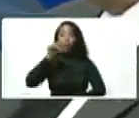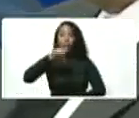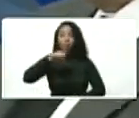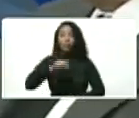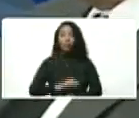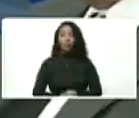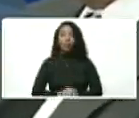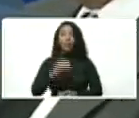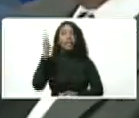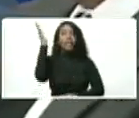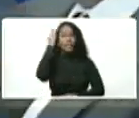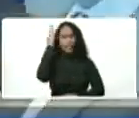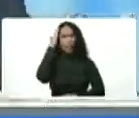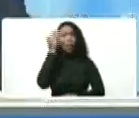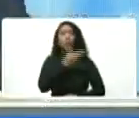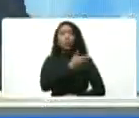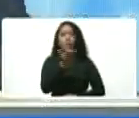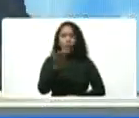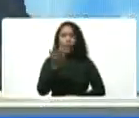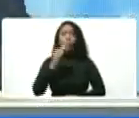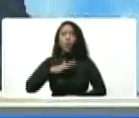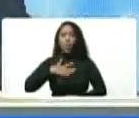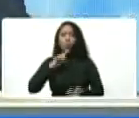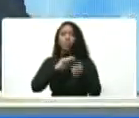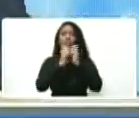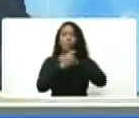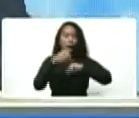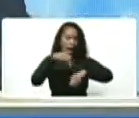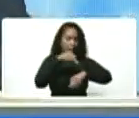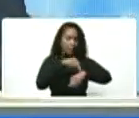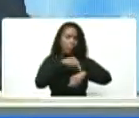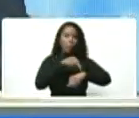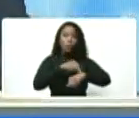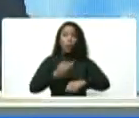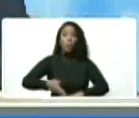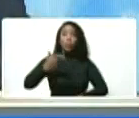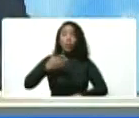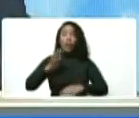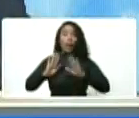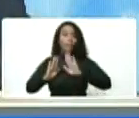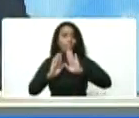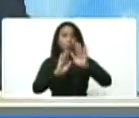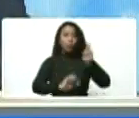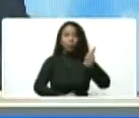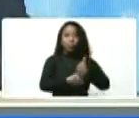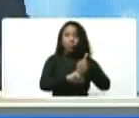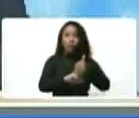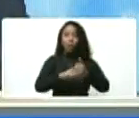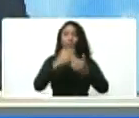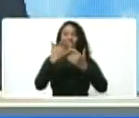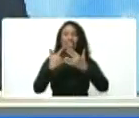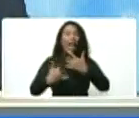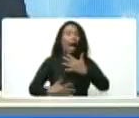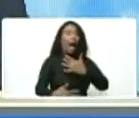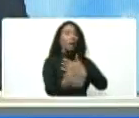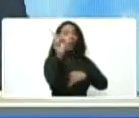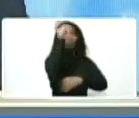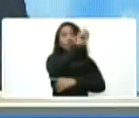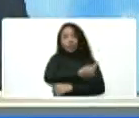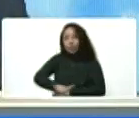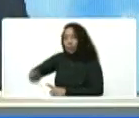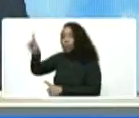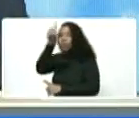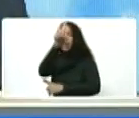Y saben que podemos convertir este momento auspicioso en el empuje de un largo ciclo de